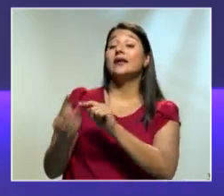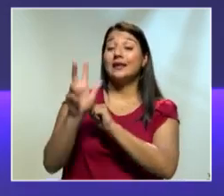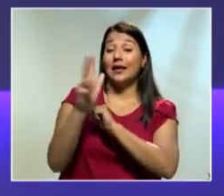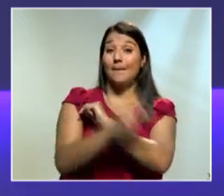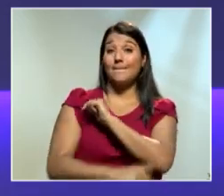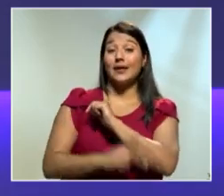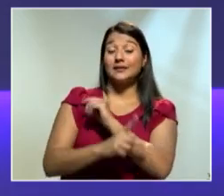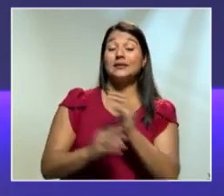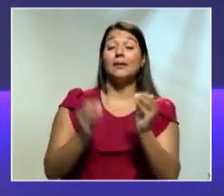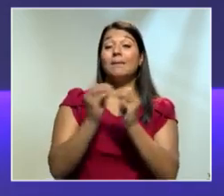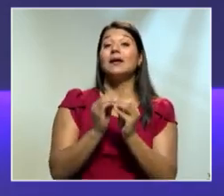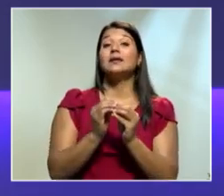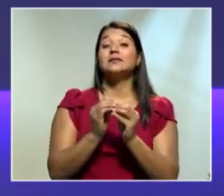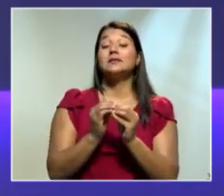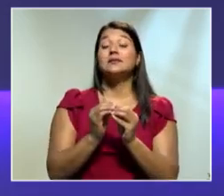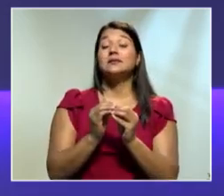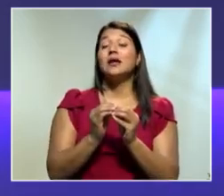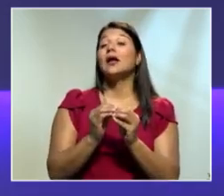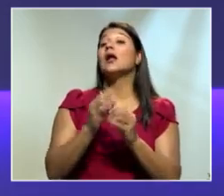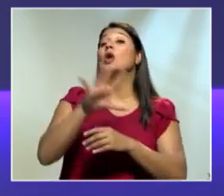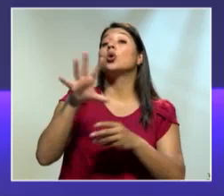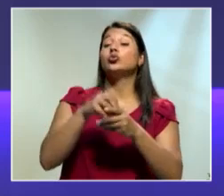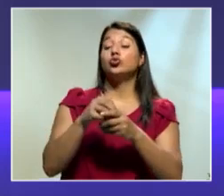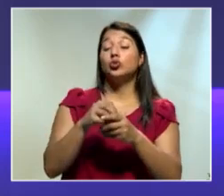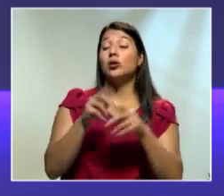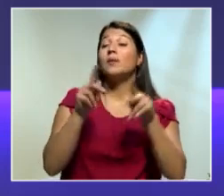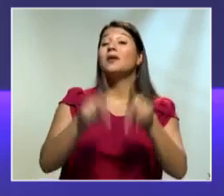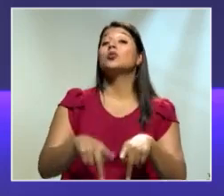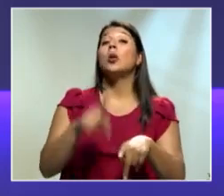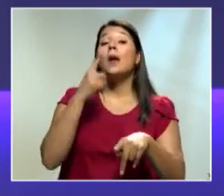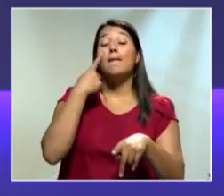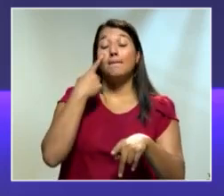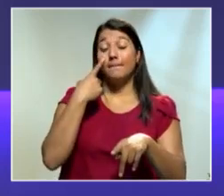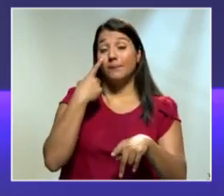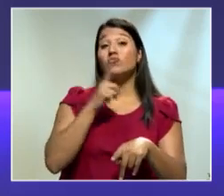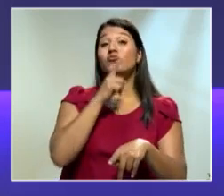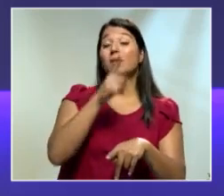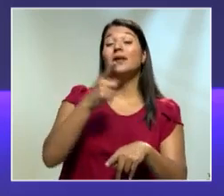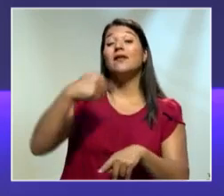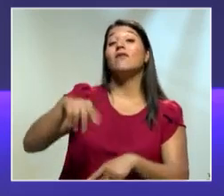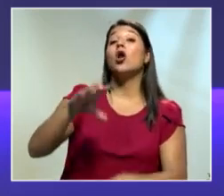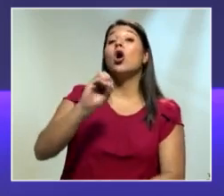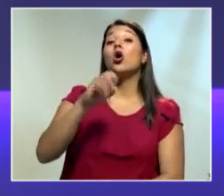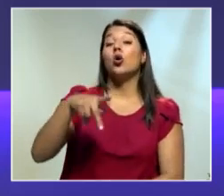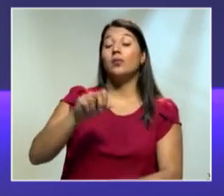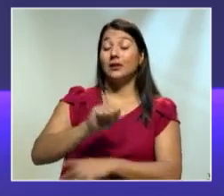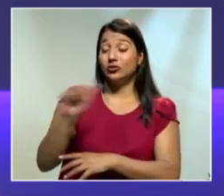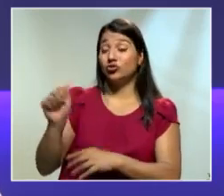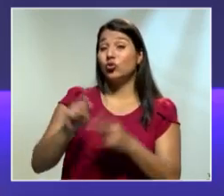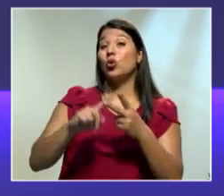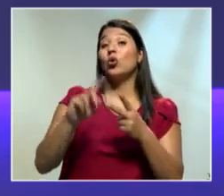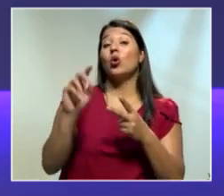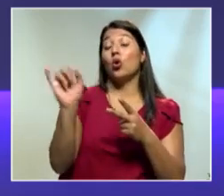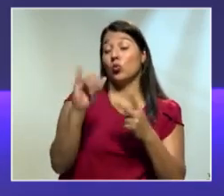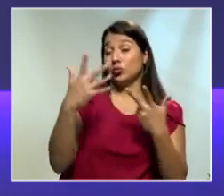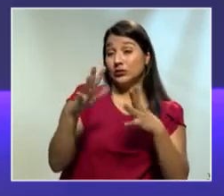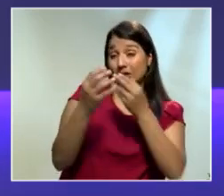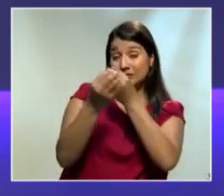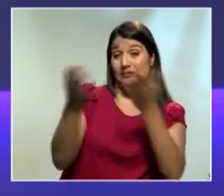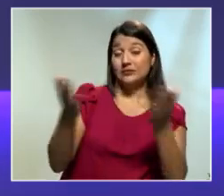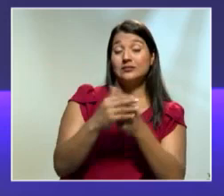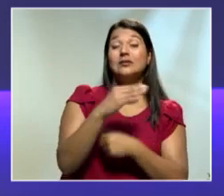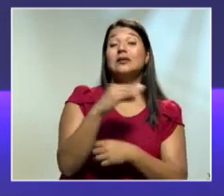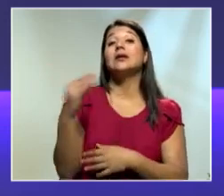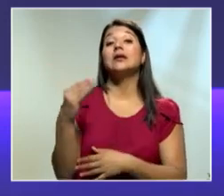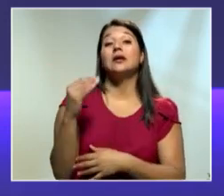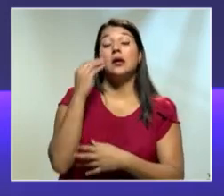más, la inclusión de género para que esta COP realmente fuera una COP azul como se estaba anunciando